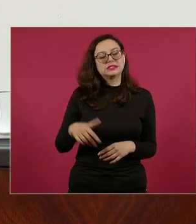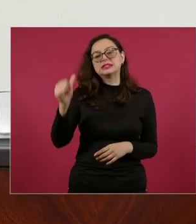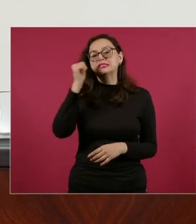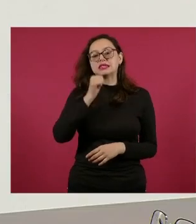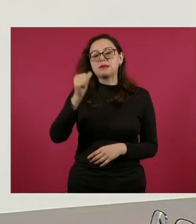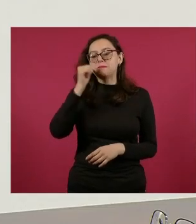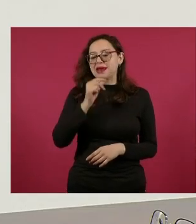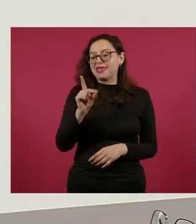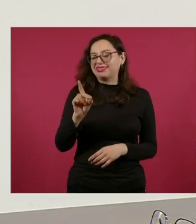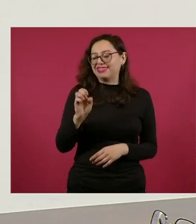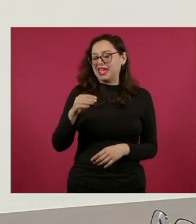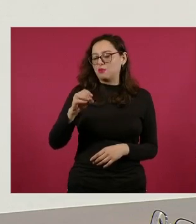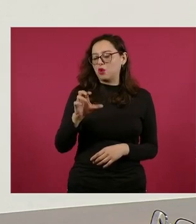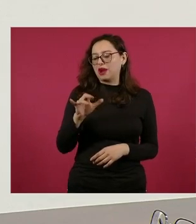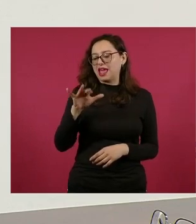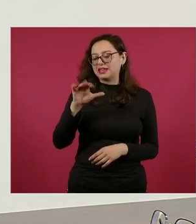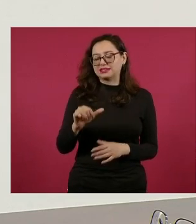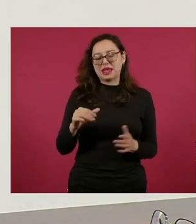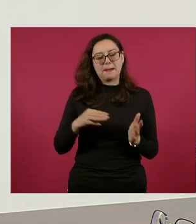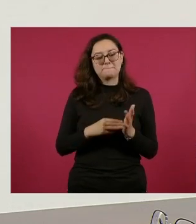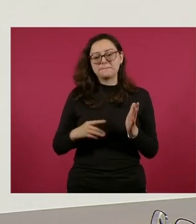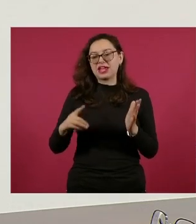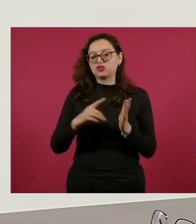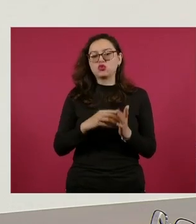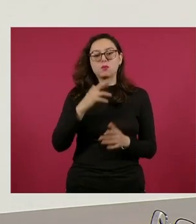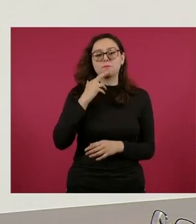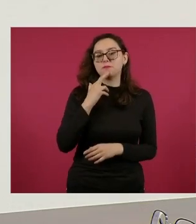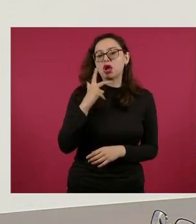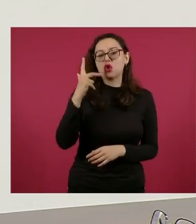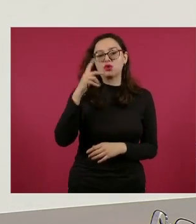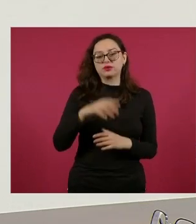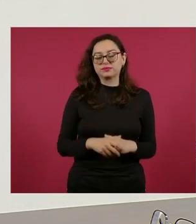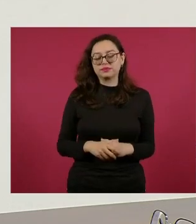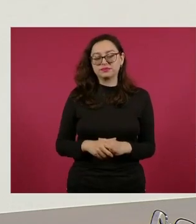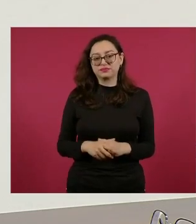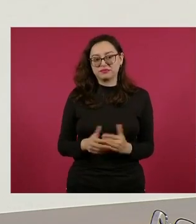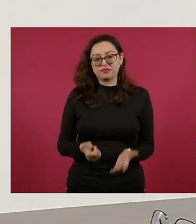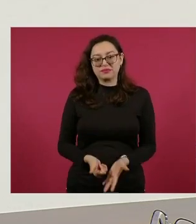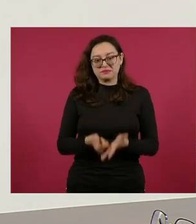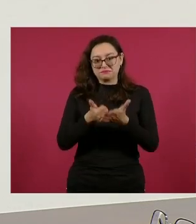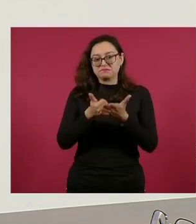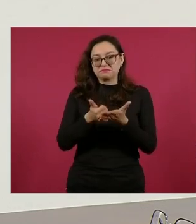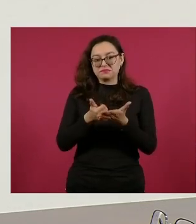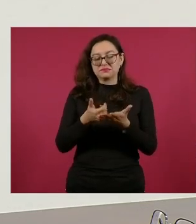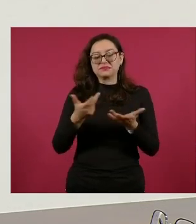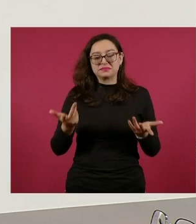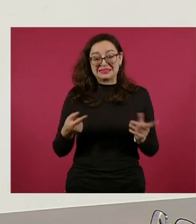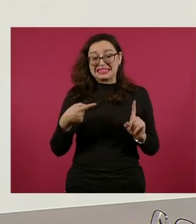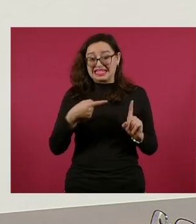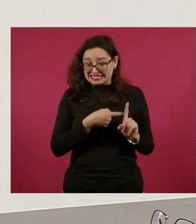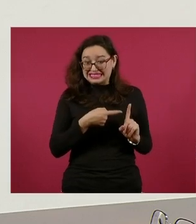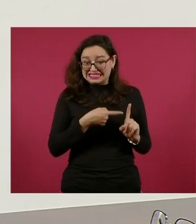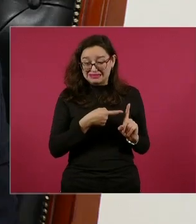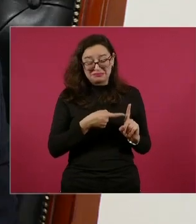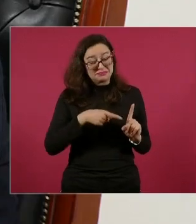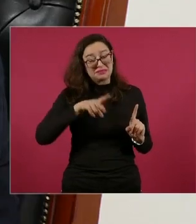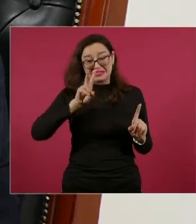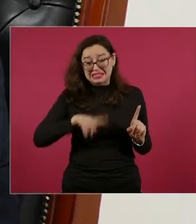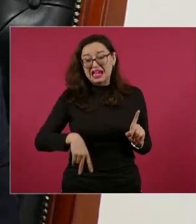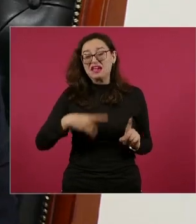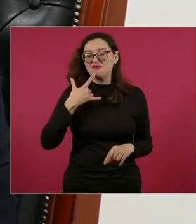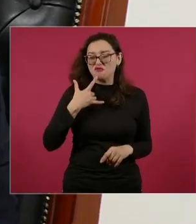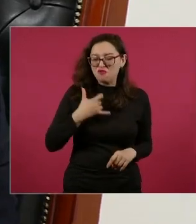es el método democrático, que el pueblo ayude, porque sí me consta, él en sus